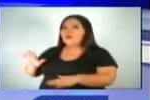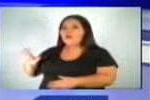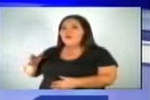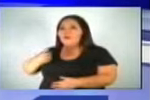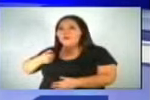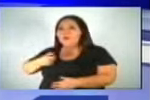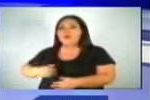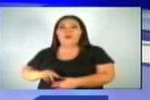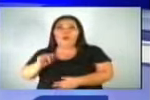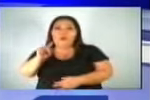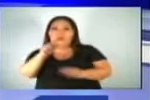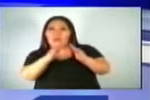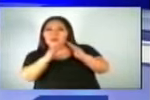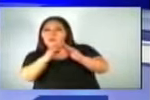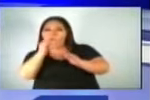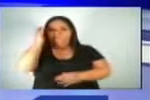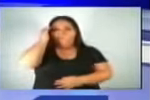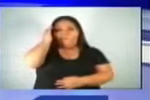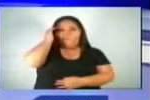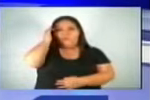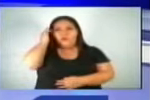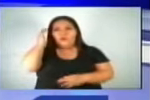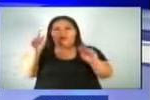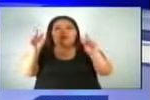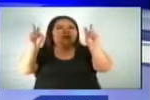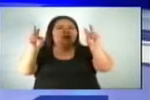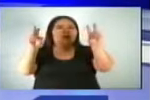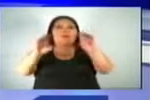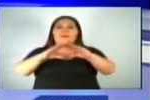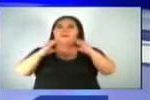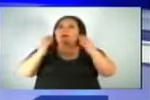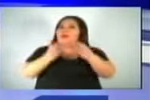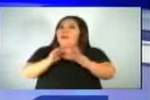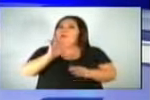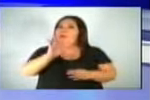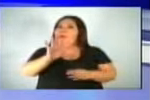usted ahí en casa se está preguntando sobre el tema de las clases, todavía está en evaluación según la...